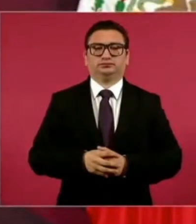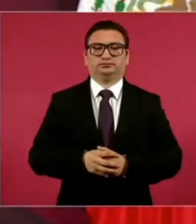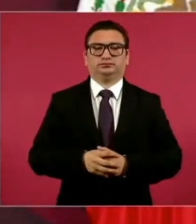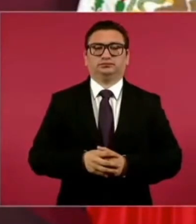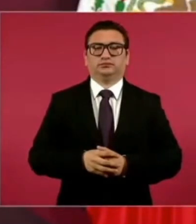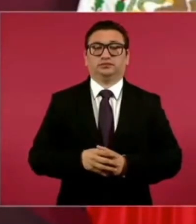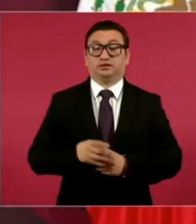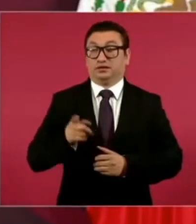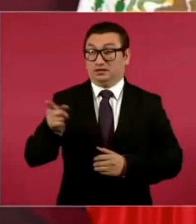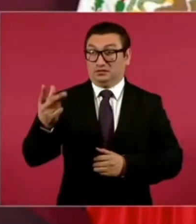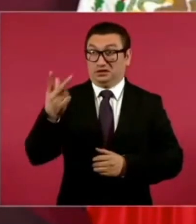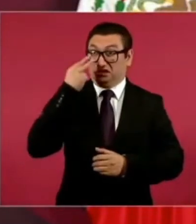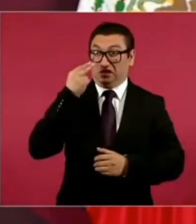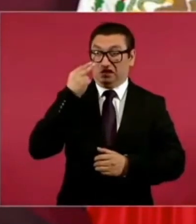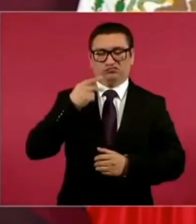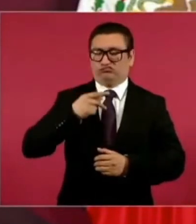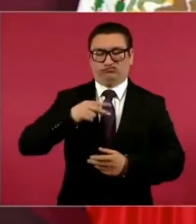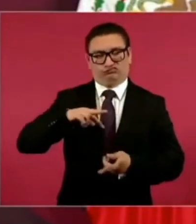aceptar